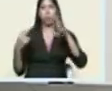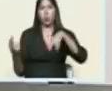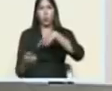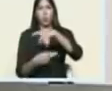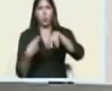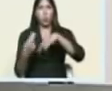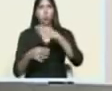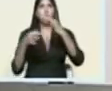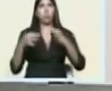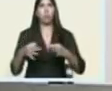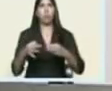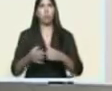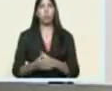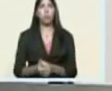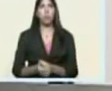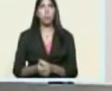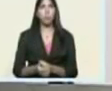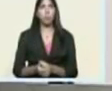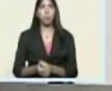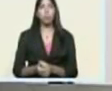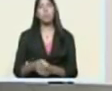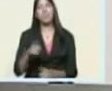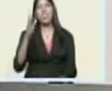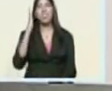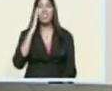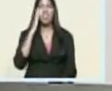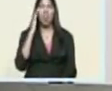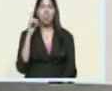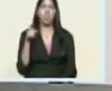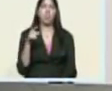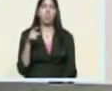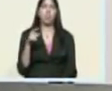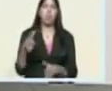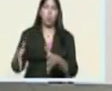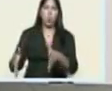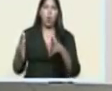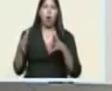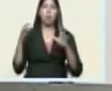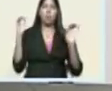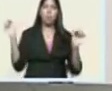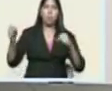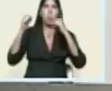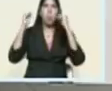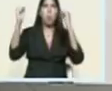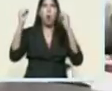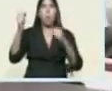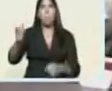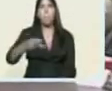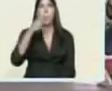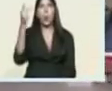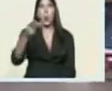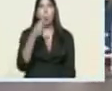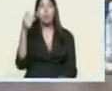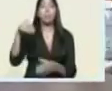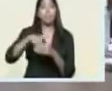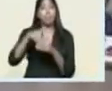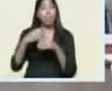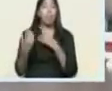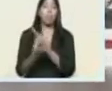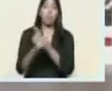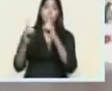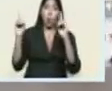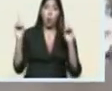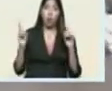las fuerzas revolucionarias vamos a obtener una gran victoria política, electoral,